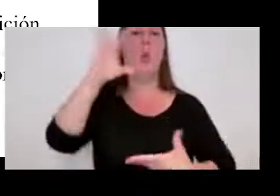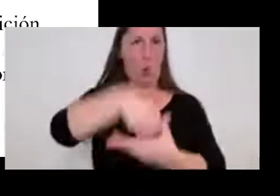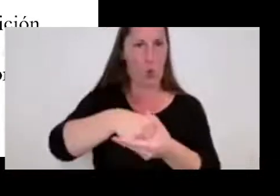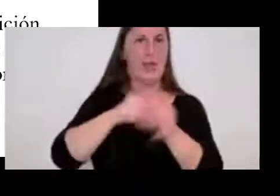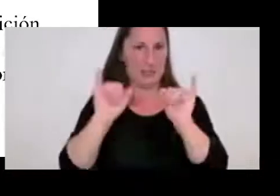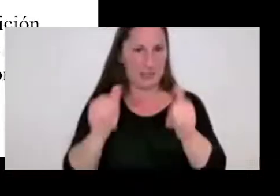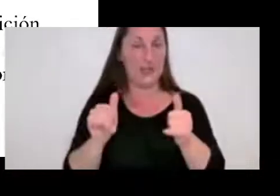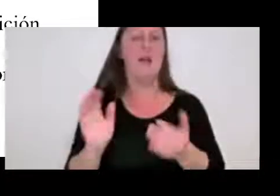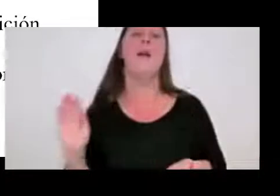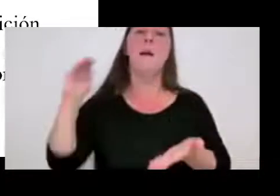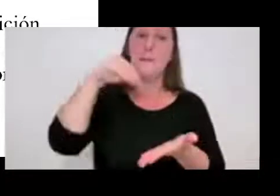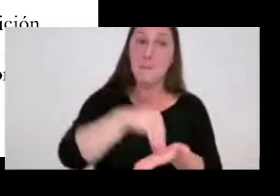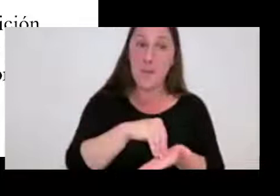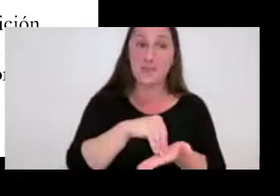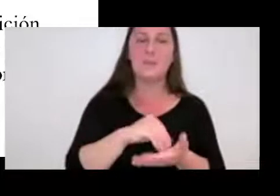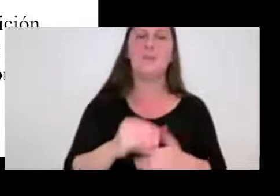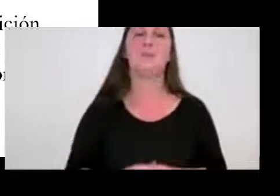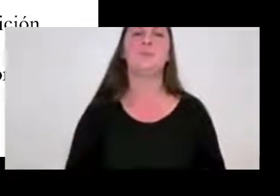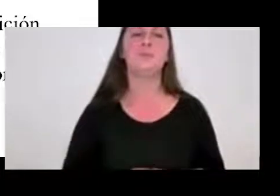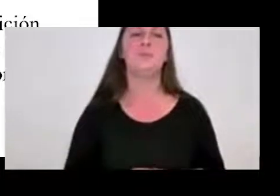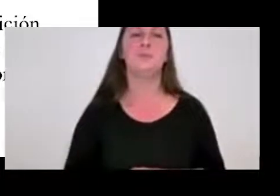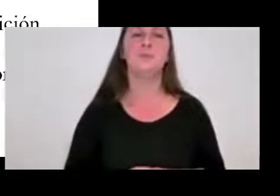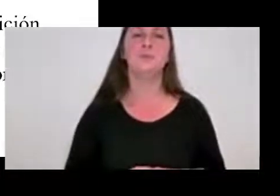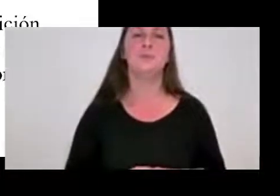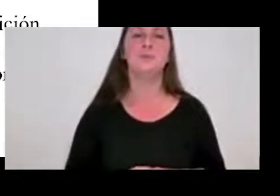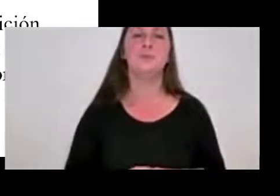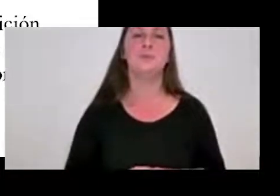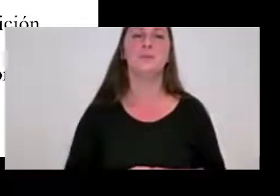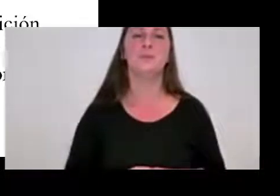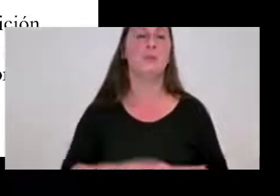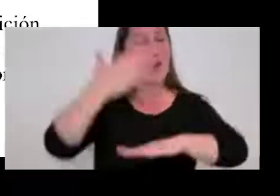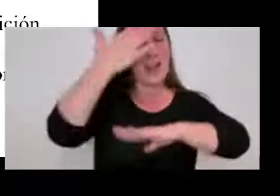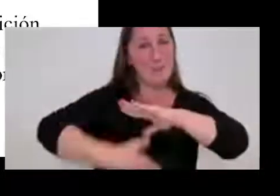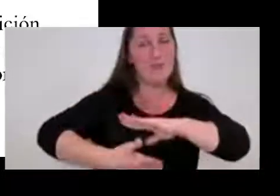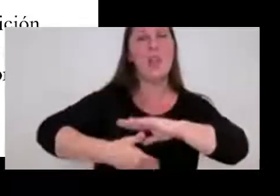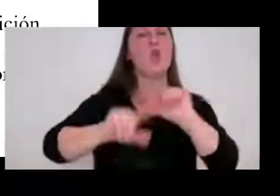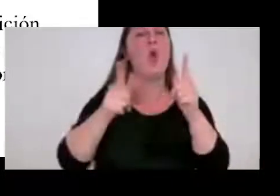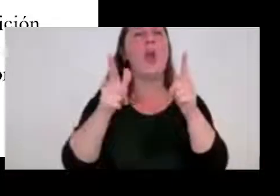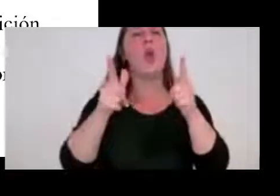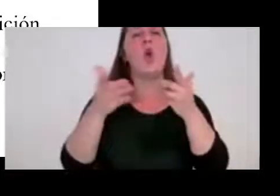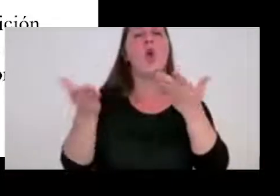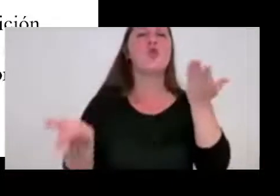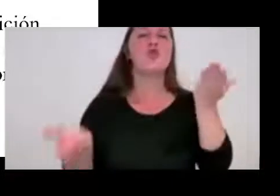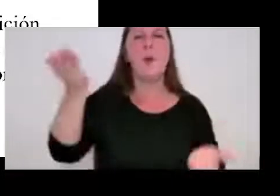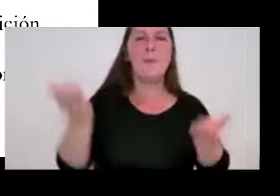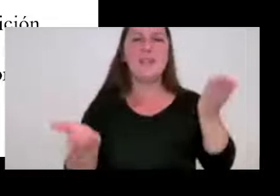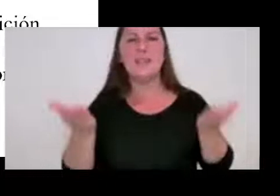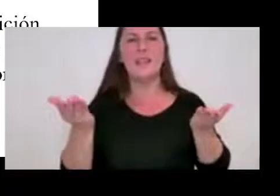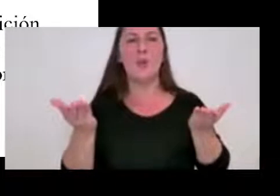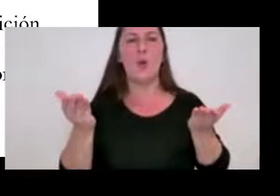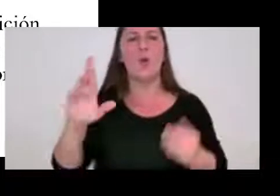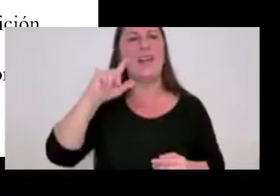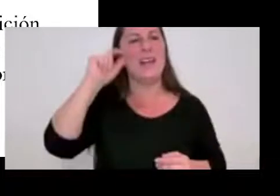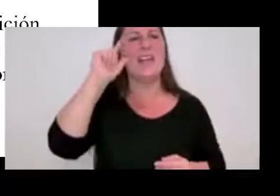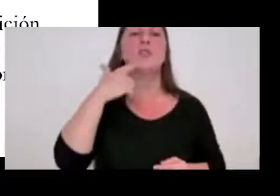además, dentro de las exenciones, sin límite, la compensación por riesgo de reposición. Es